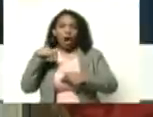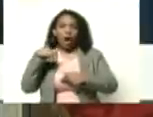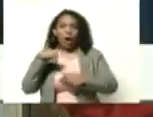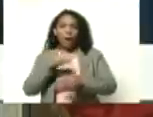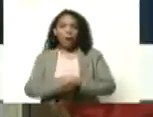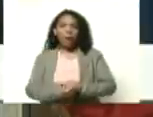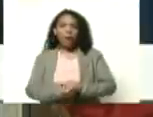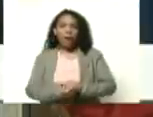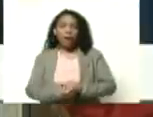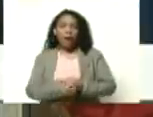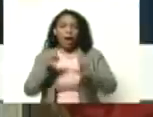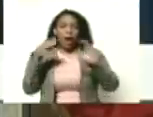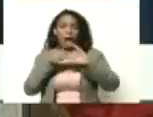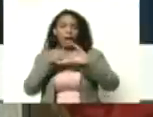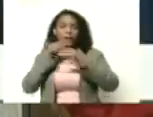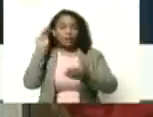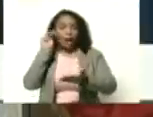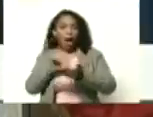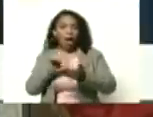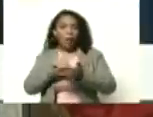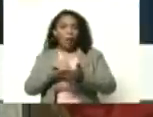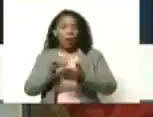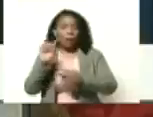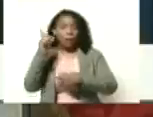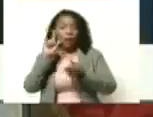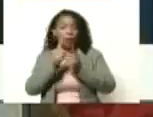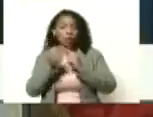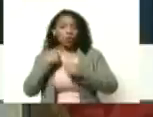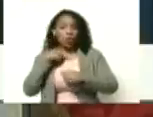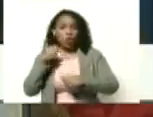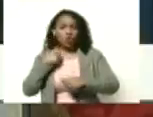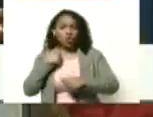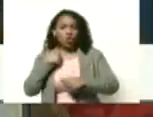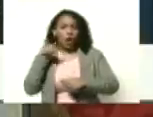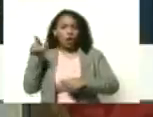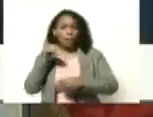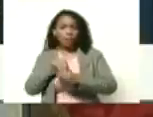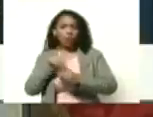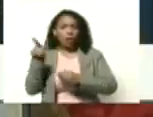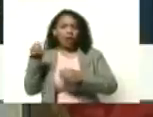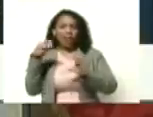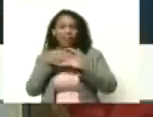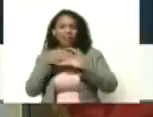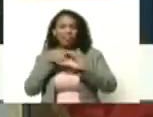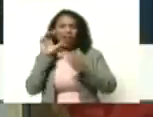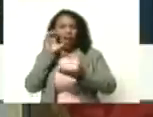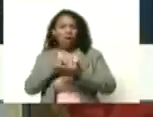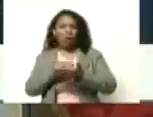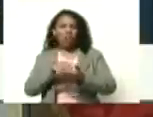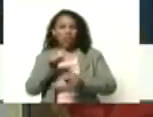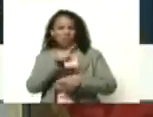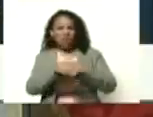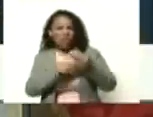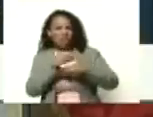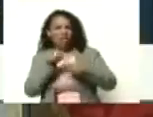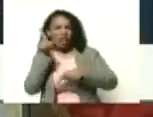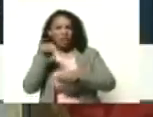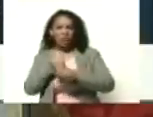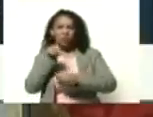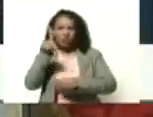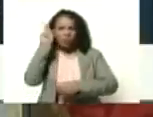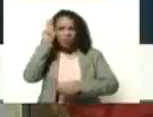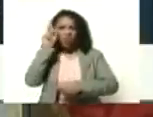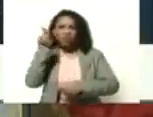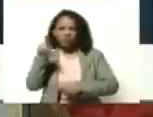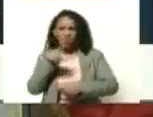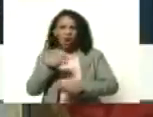en el eje aragua la primera de cambio cuando yo lo interrogó no yo estaba el iniciará que va a aceptar el iniciar agua tú eres profesor si